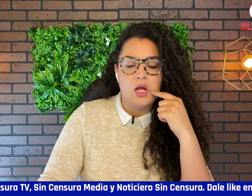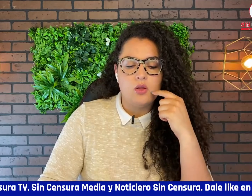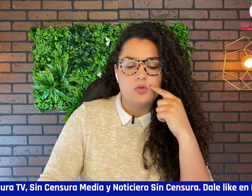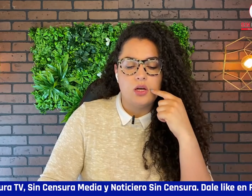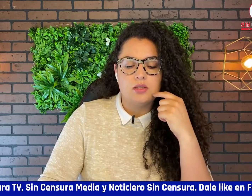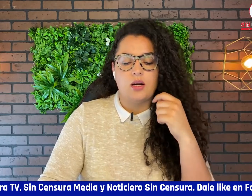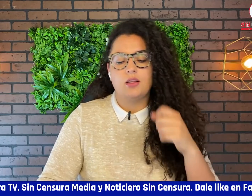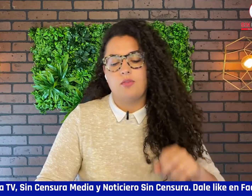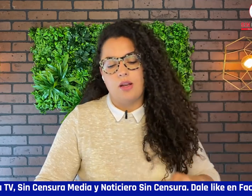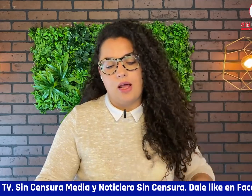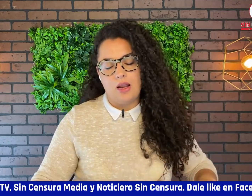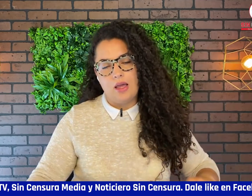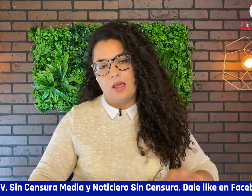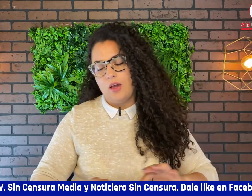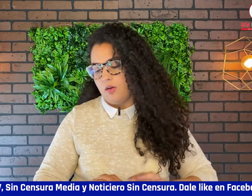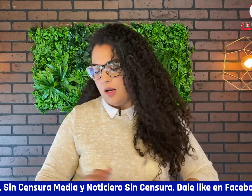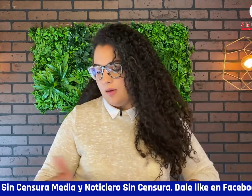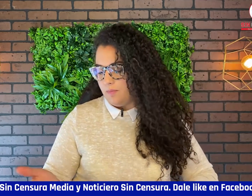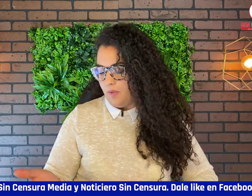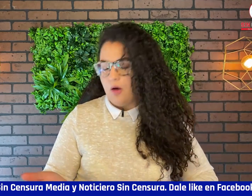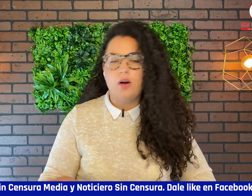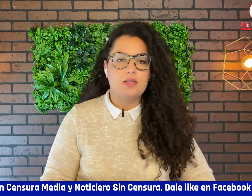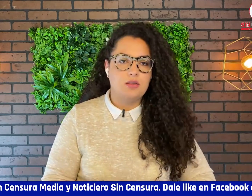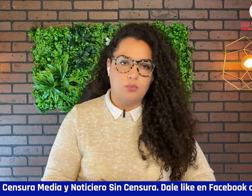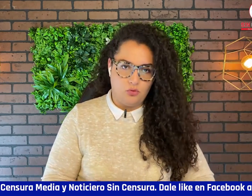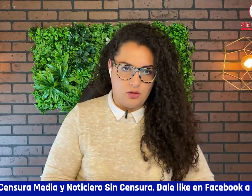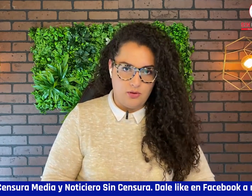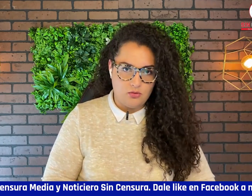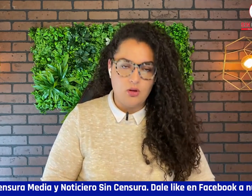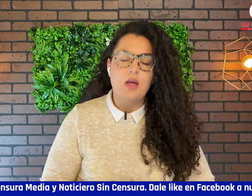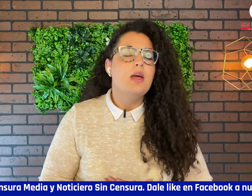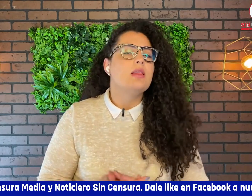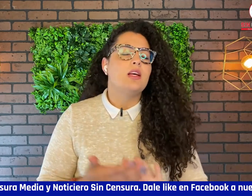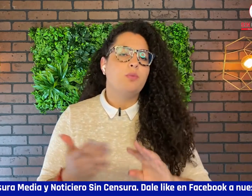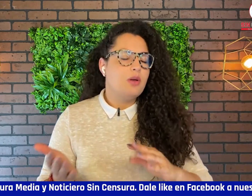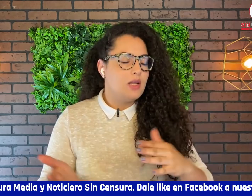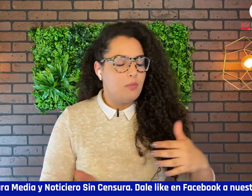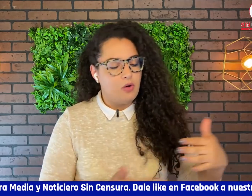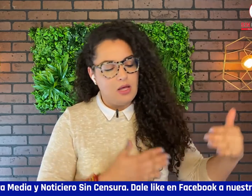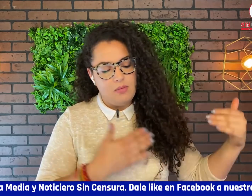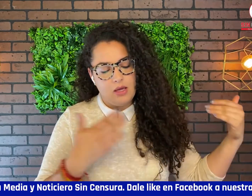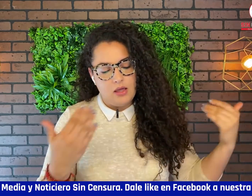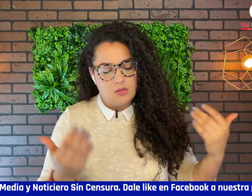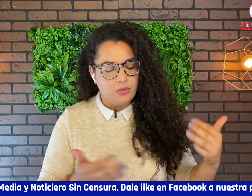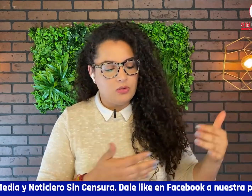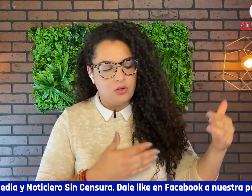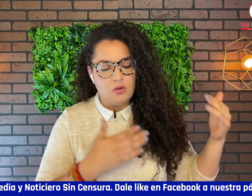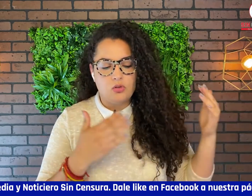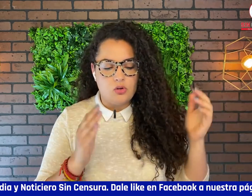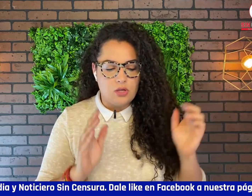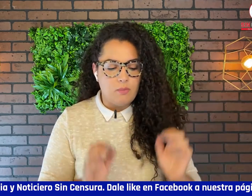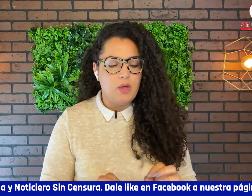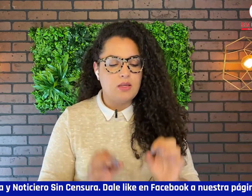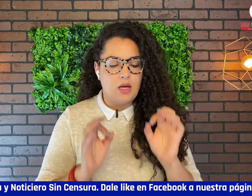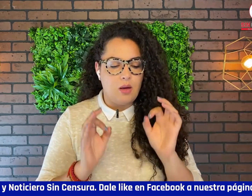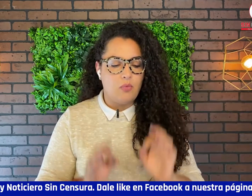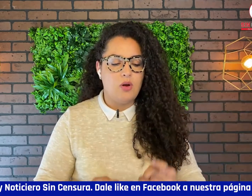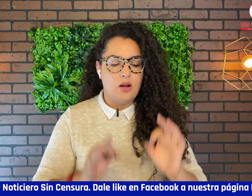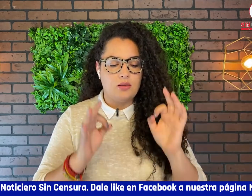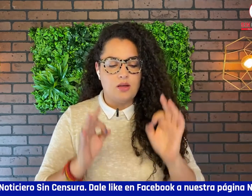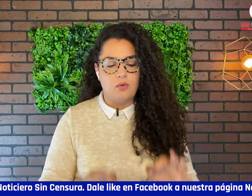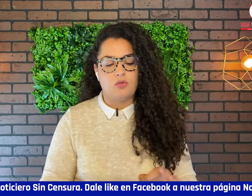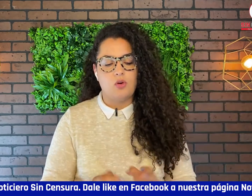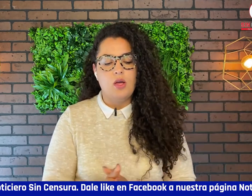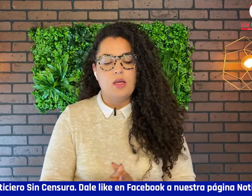porque ya entrados en esta recta final, híjole, ahora sí se puso sabroso. Después de la polémica, después de todo esto, se empieza a